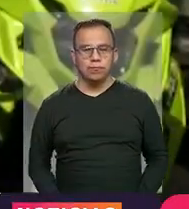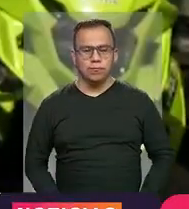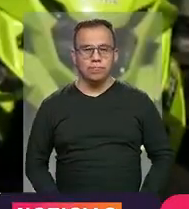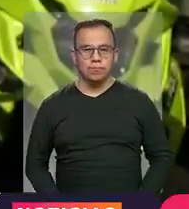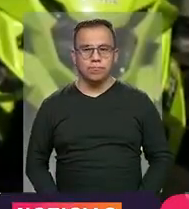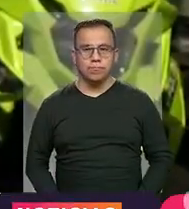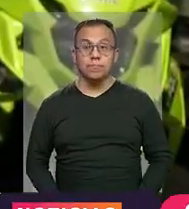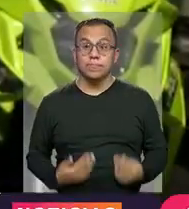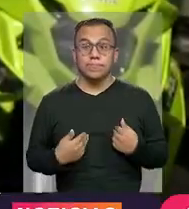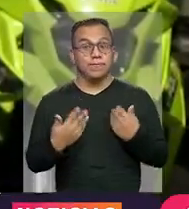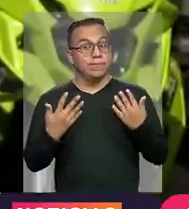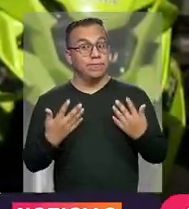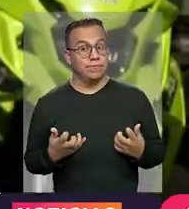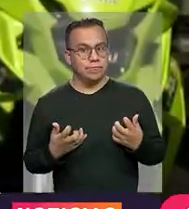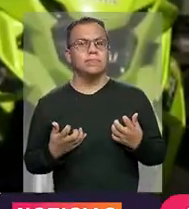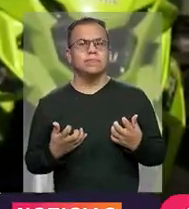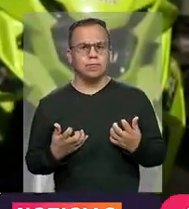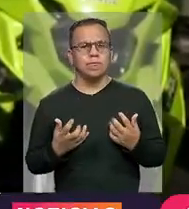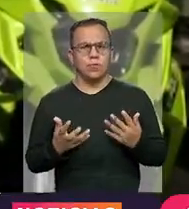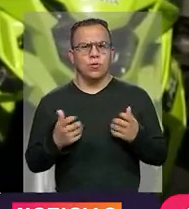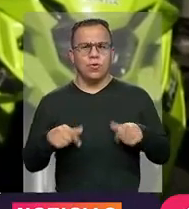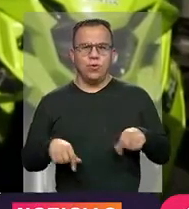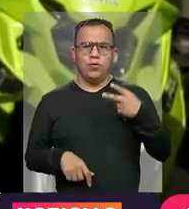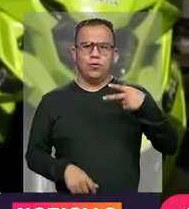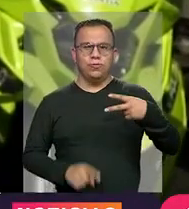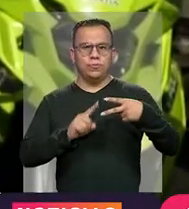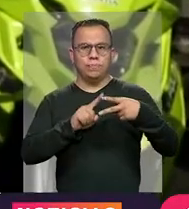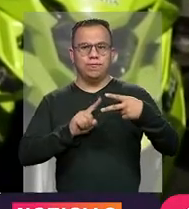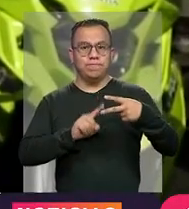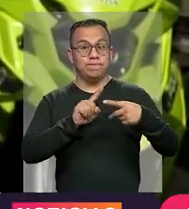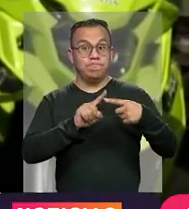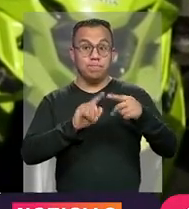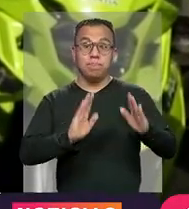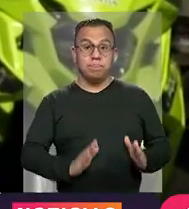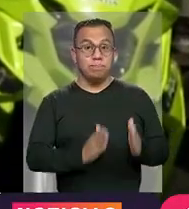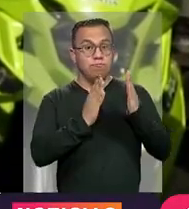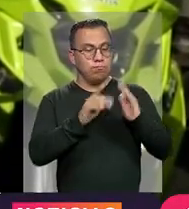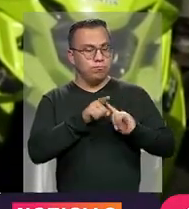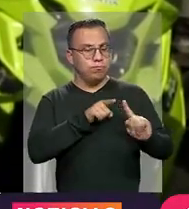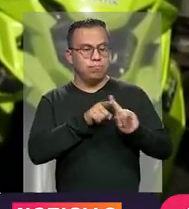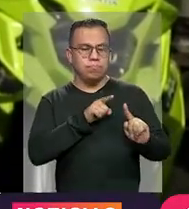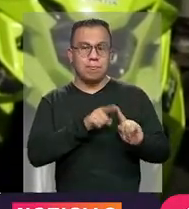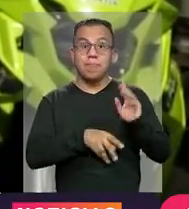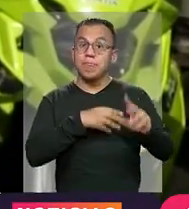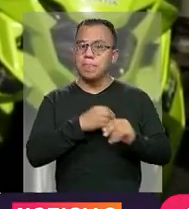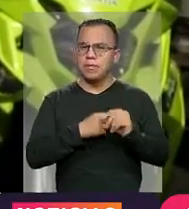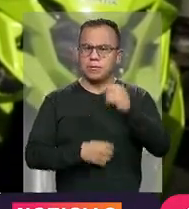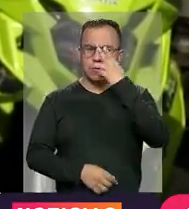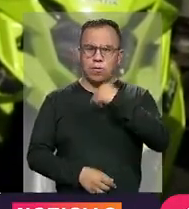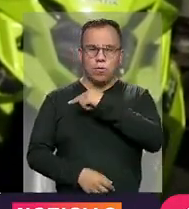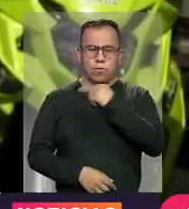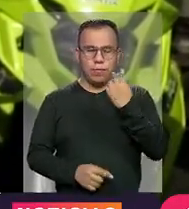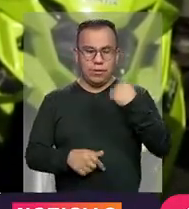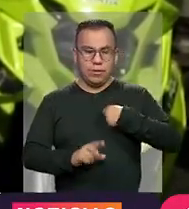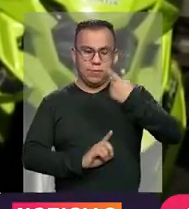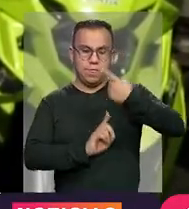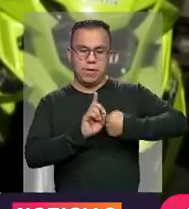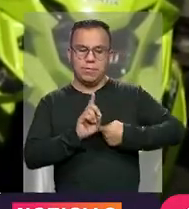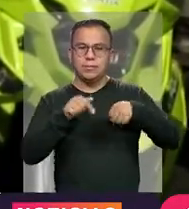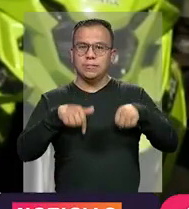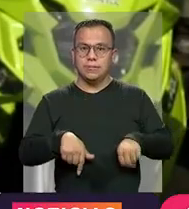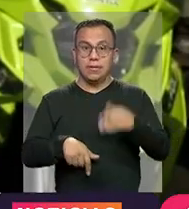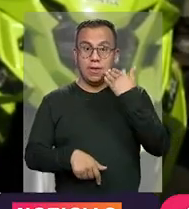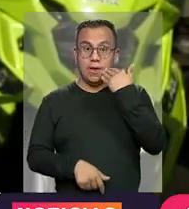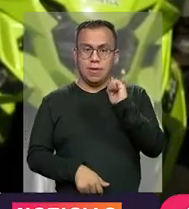De manera que queremos unir aquí dos causas, la de la mejora de la seguridad en Transmilenio, y como nos hemos comprometido en este mes de